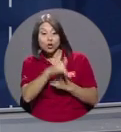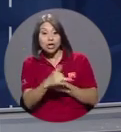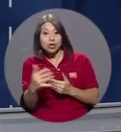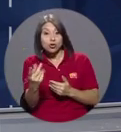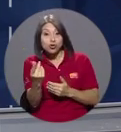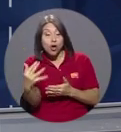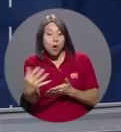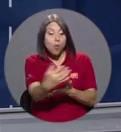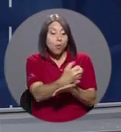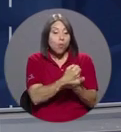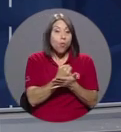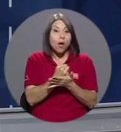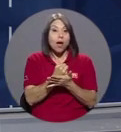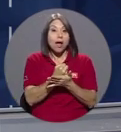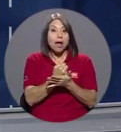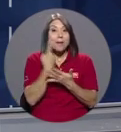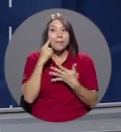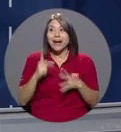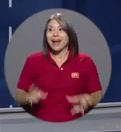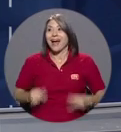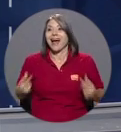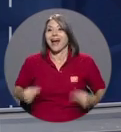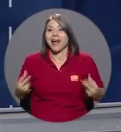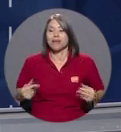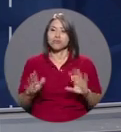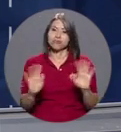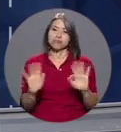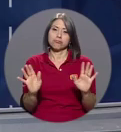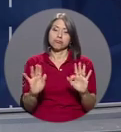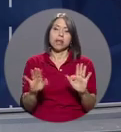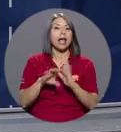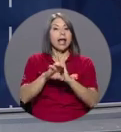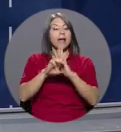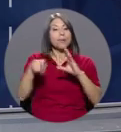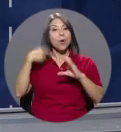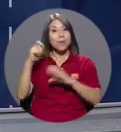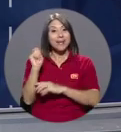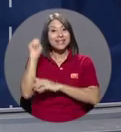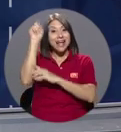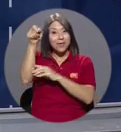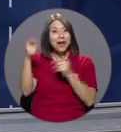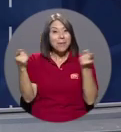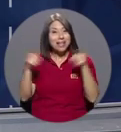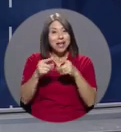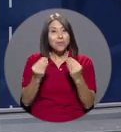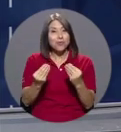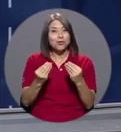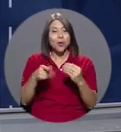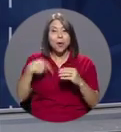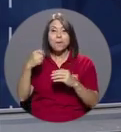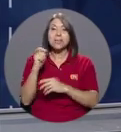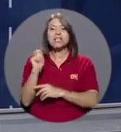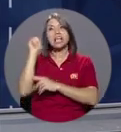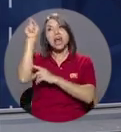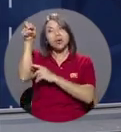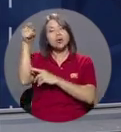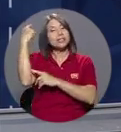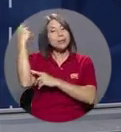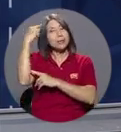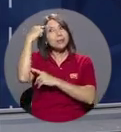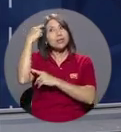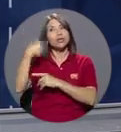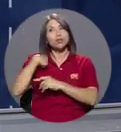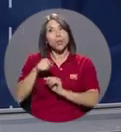no son para comérselos en un solo momento, ¿verdad? Por ejemplo, con los pescadores nos ha pasado mucho que el pescador tiene una cultura de que va a